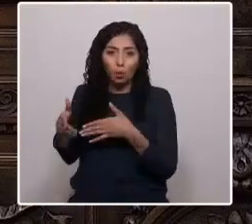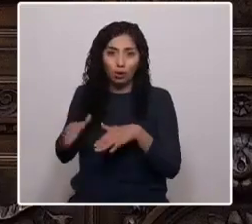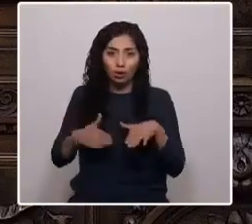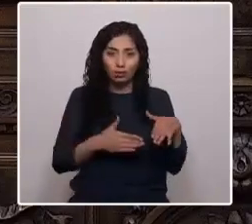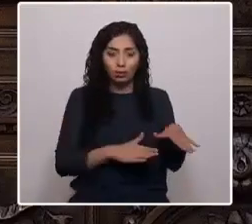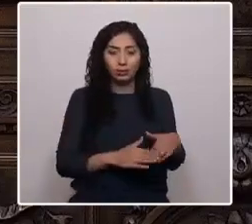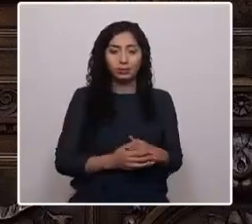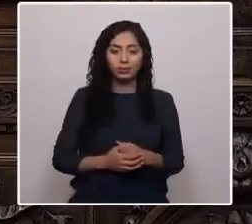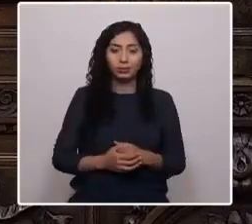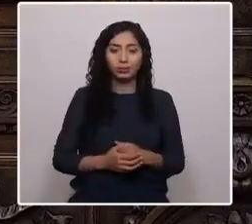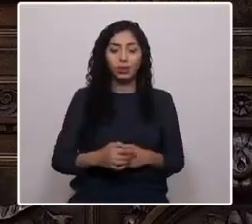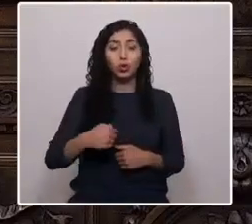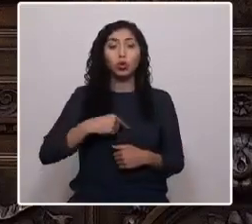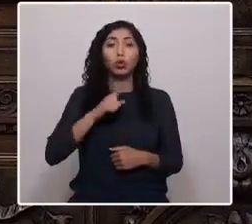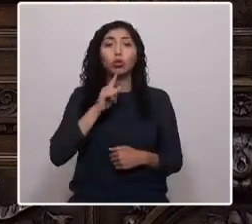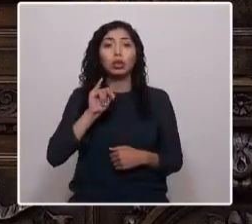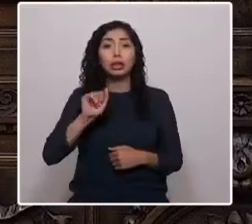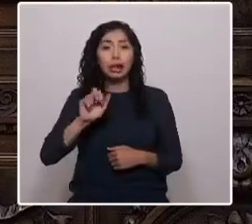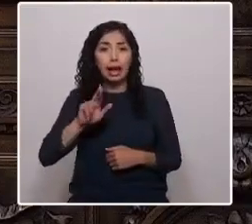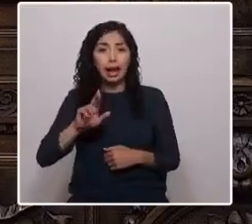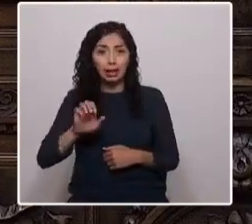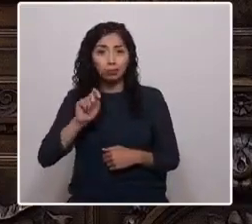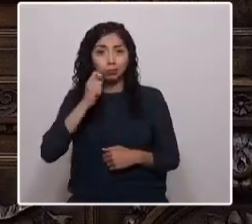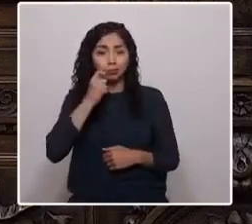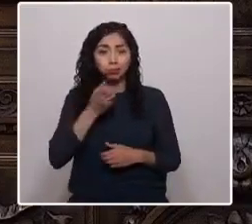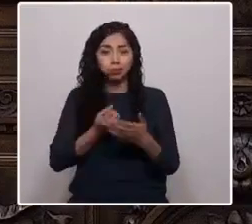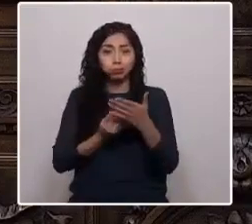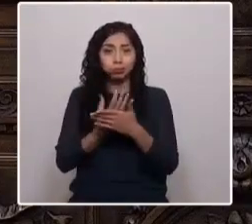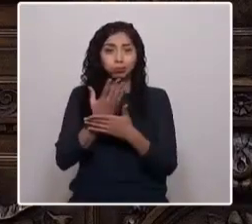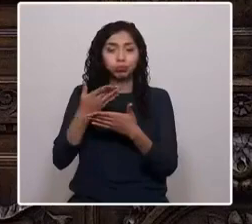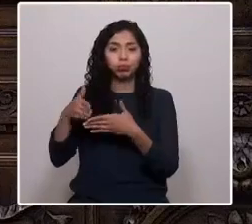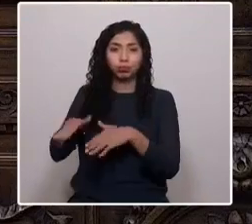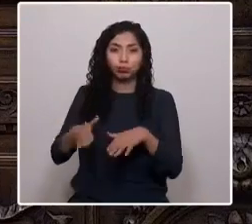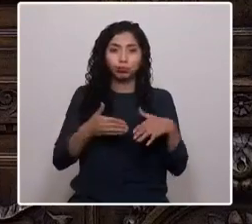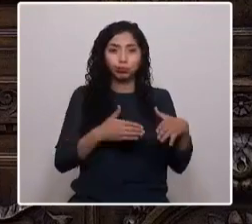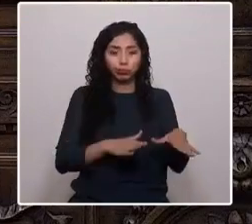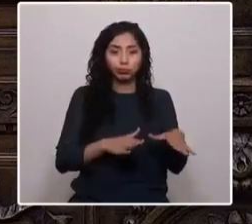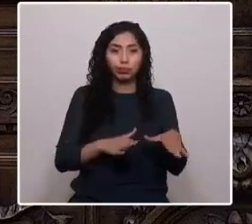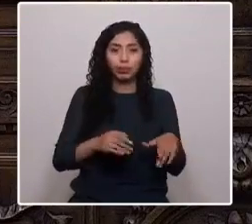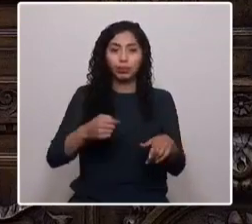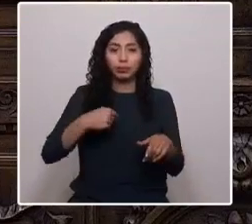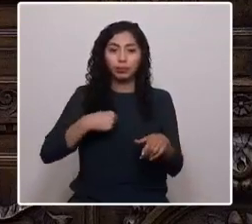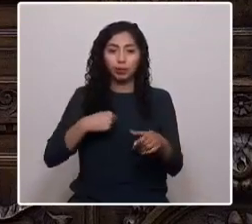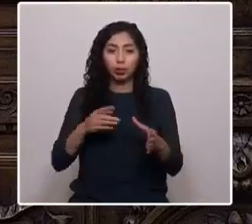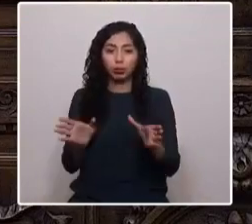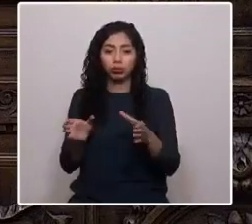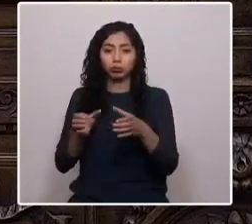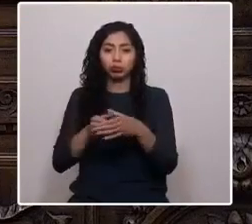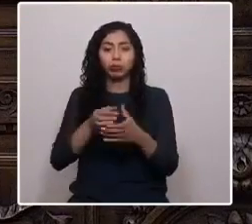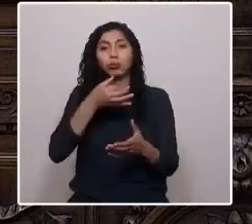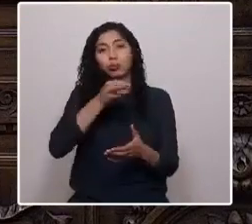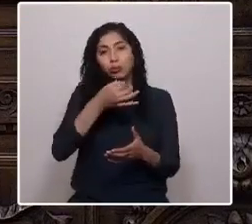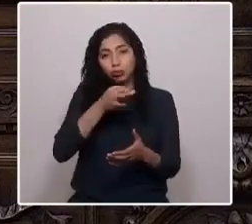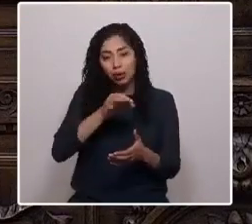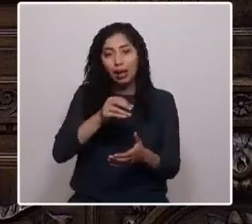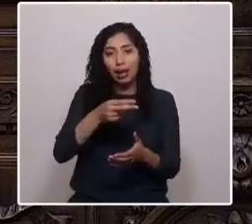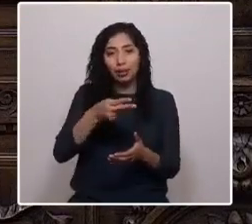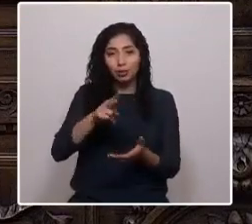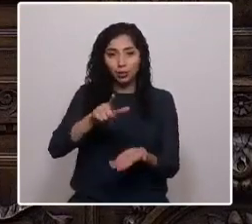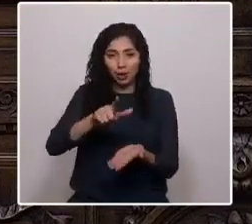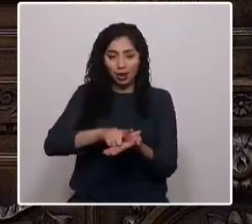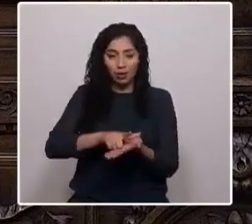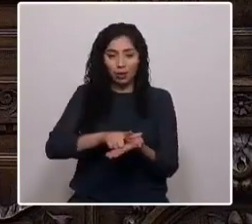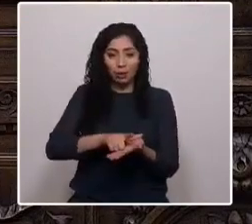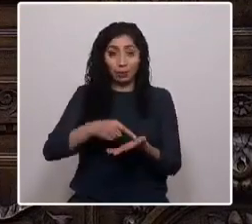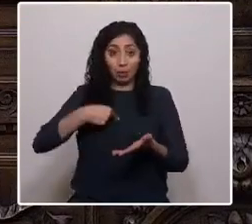soy pierde aguilera hey del clan marama de la confederación con tu hogar o que te matan hoy mis orígenes